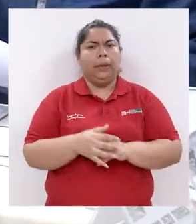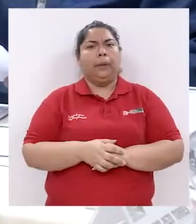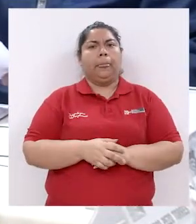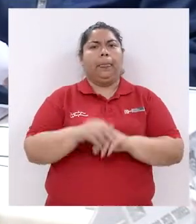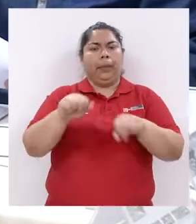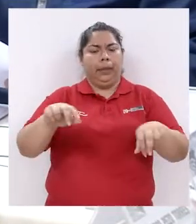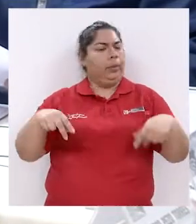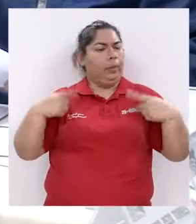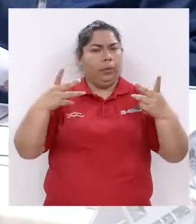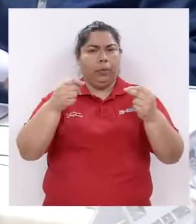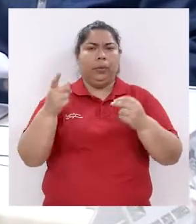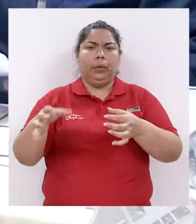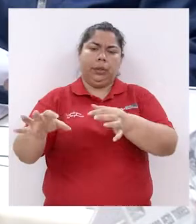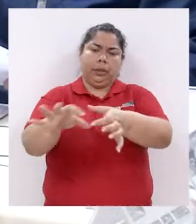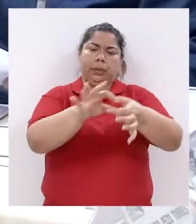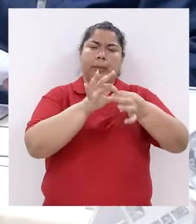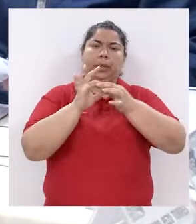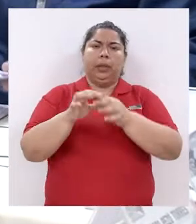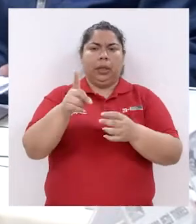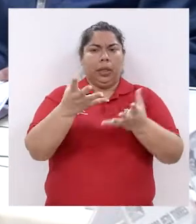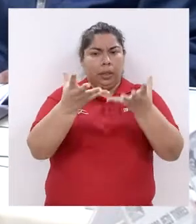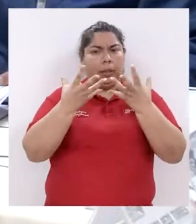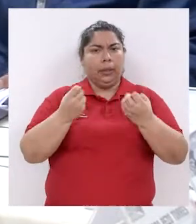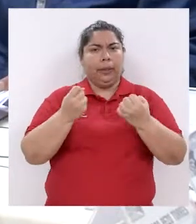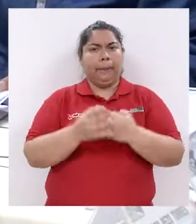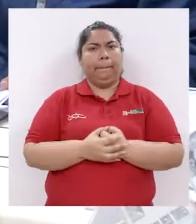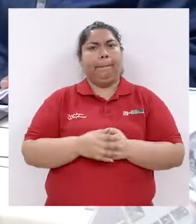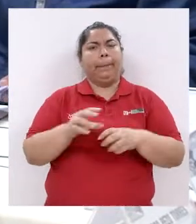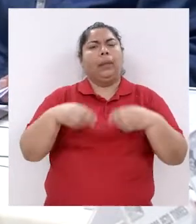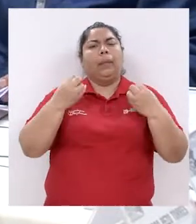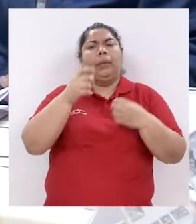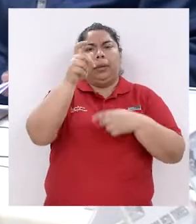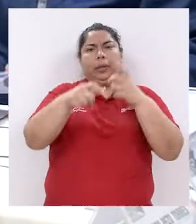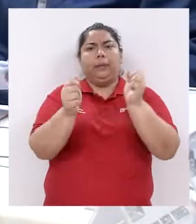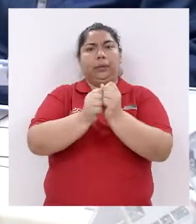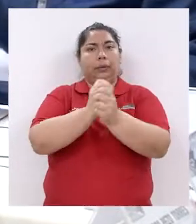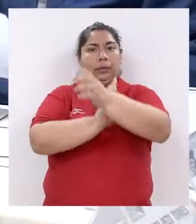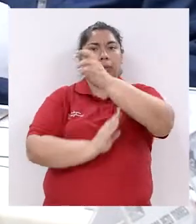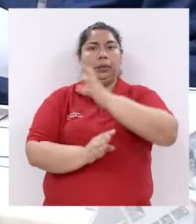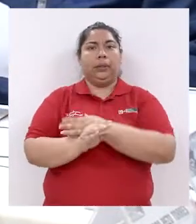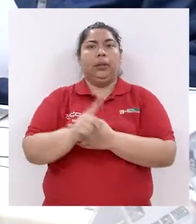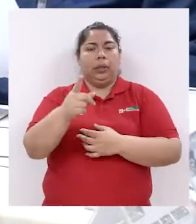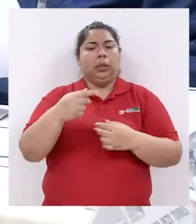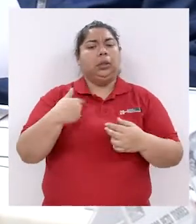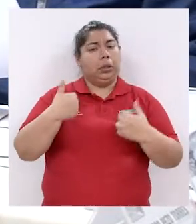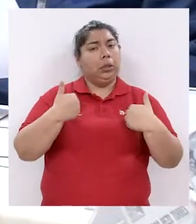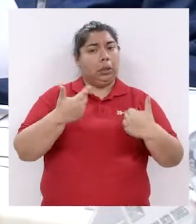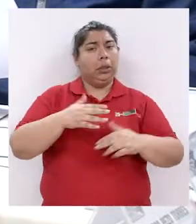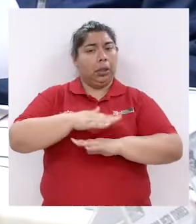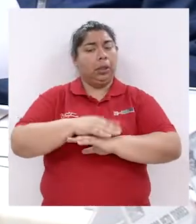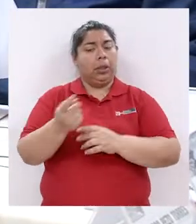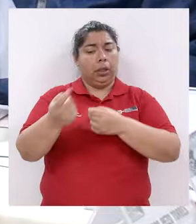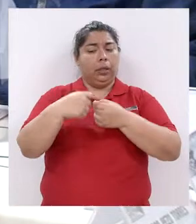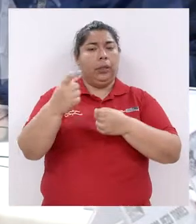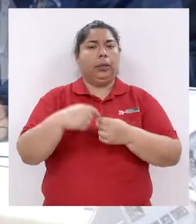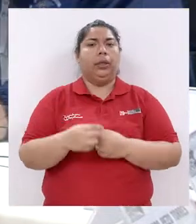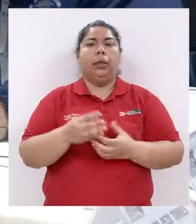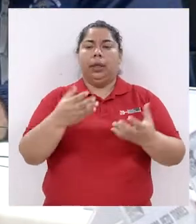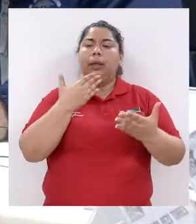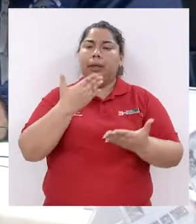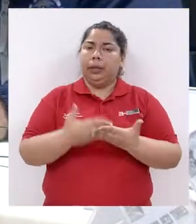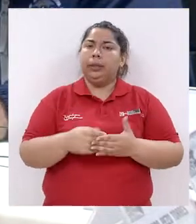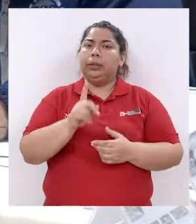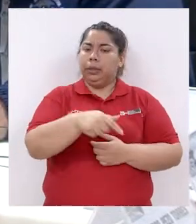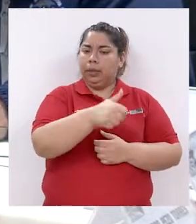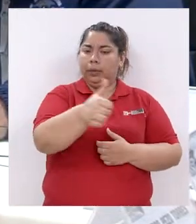operativa y todo el sistema de articulación que requerimos para que las personas con discapacidad se sientan incluidas.